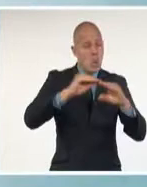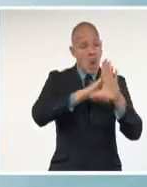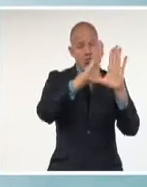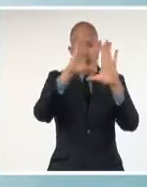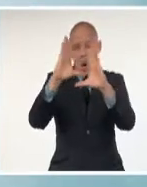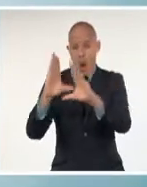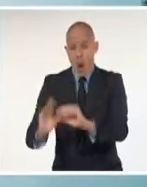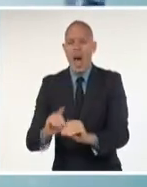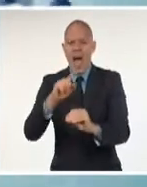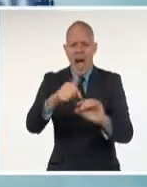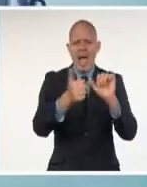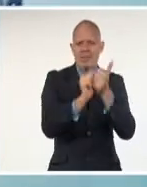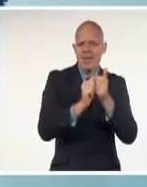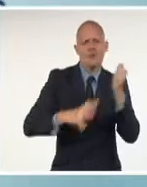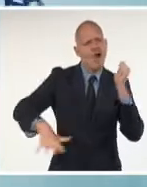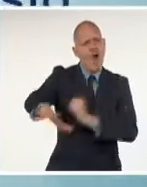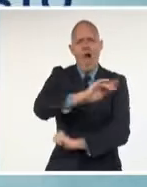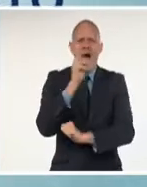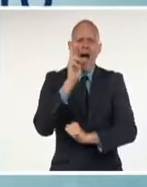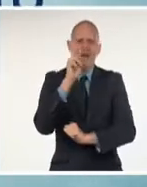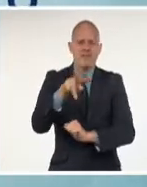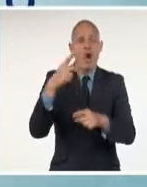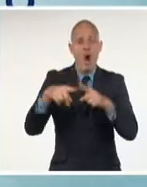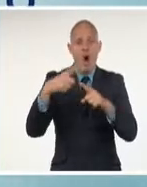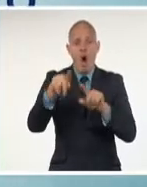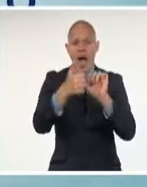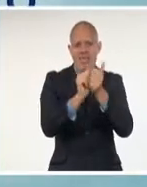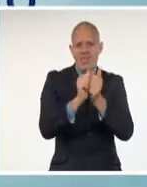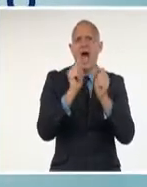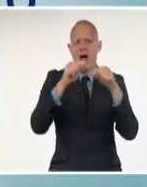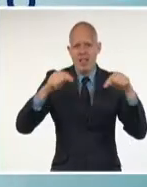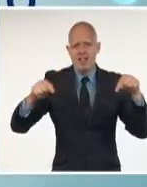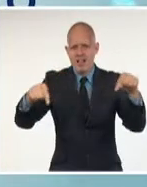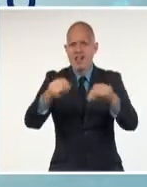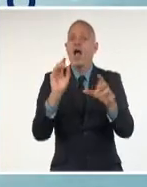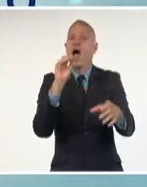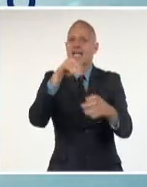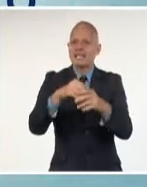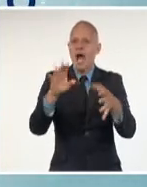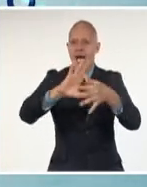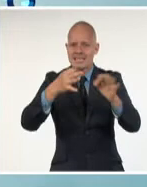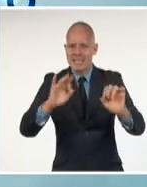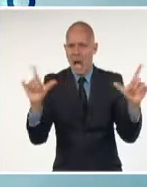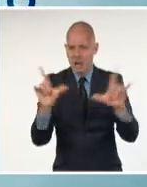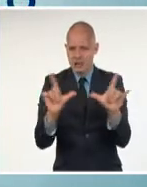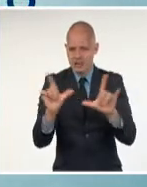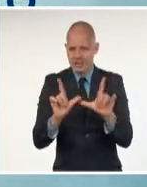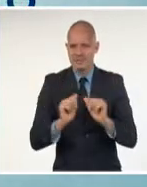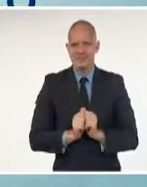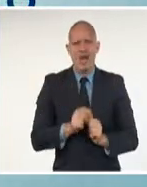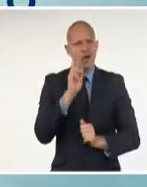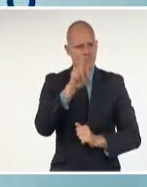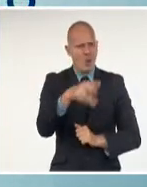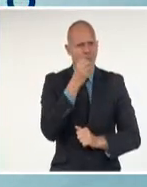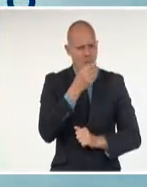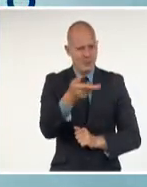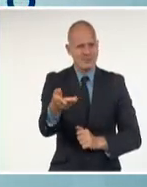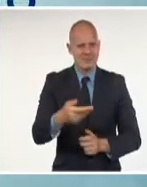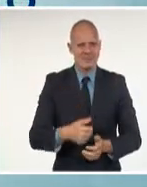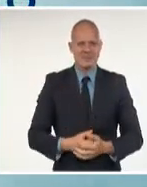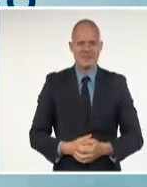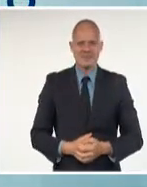actuación de nuestros atletas y de todo lo que acontece en la magna cita deportiva. ¡No se lo pierdan!